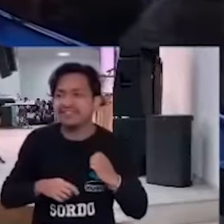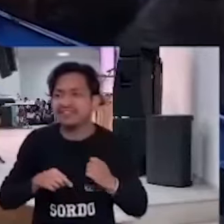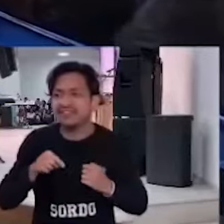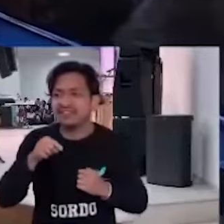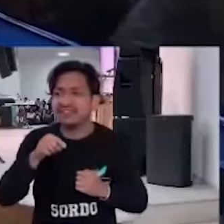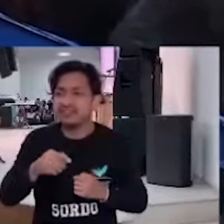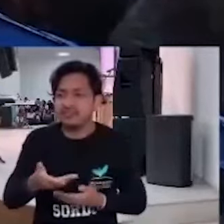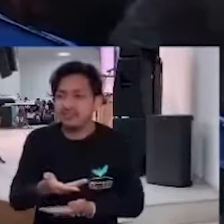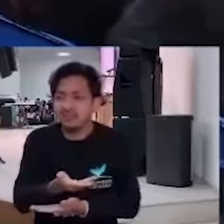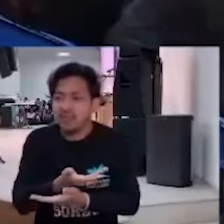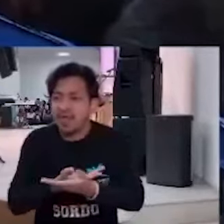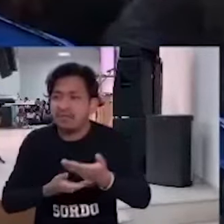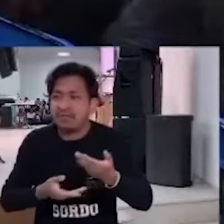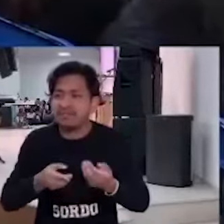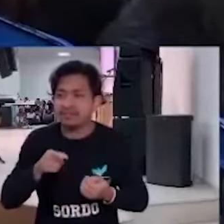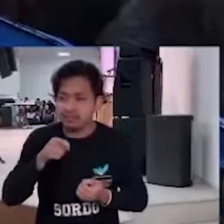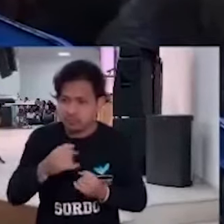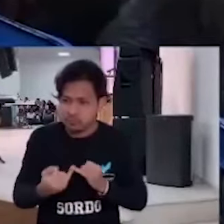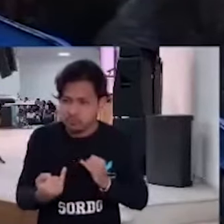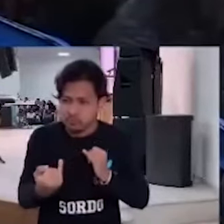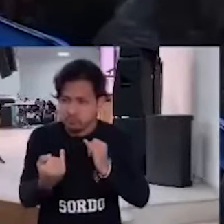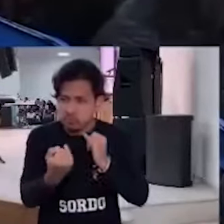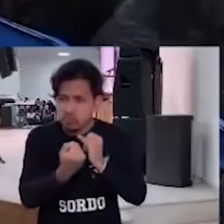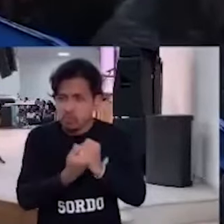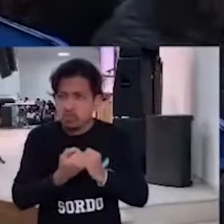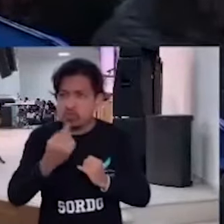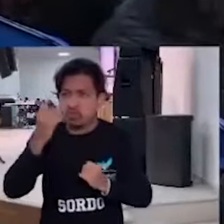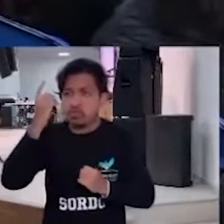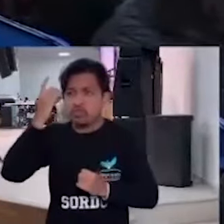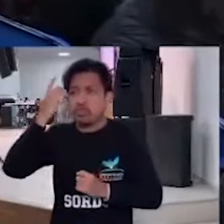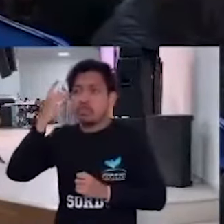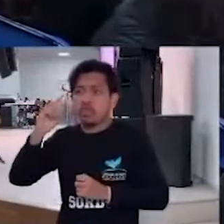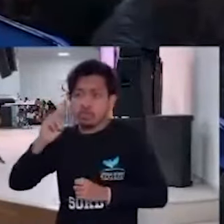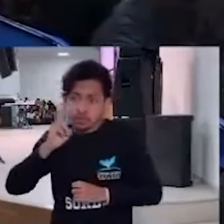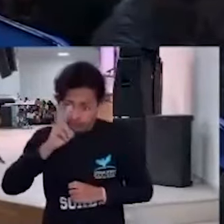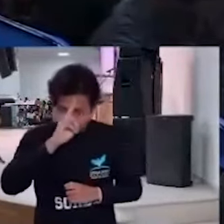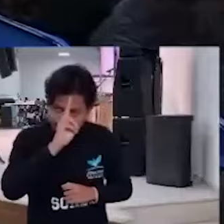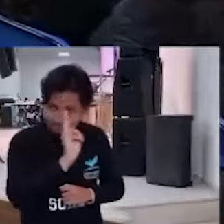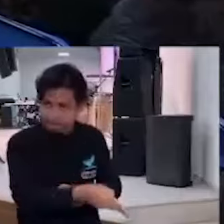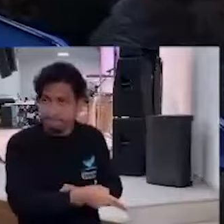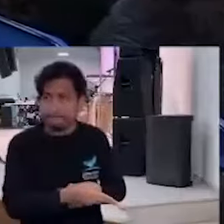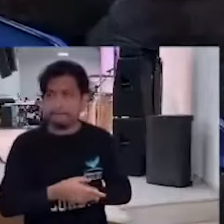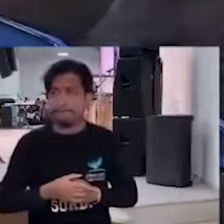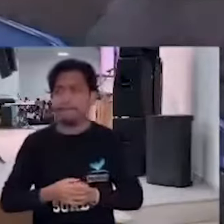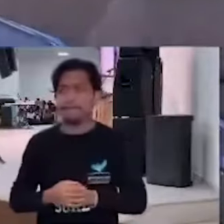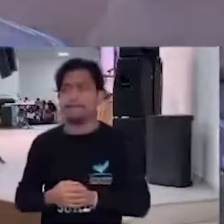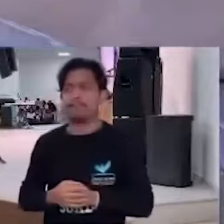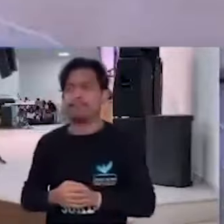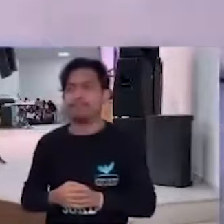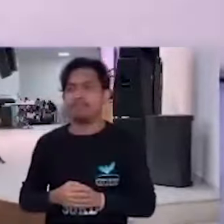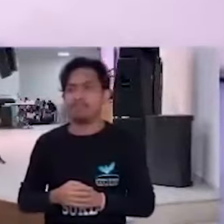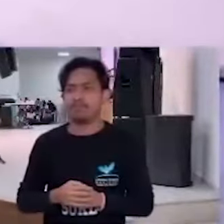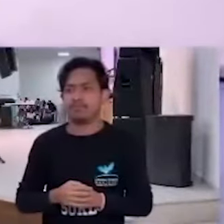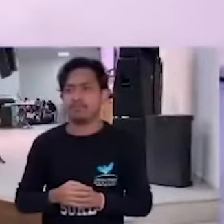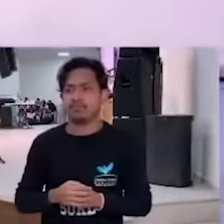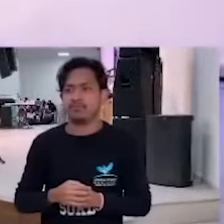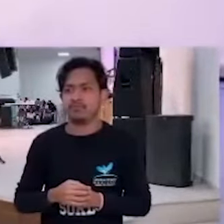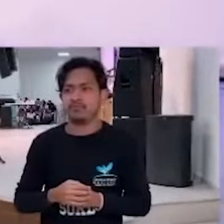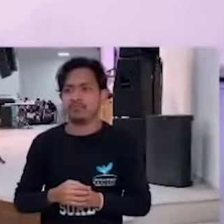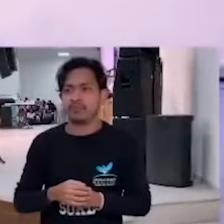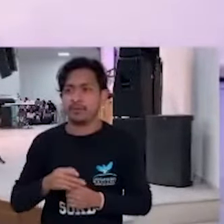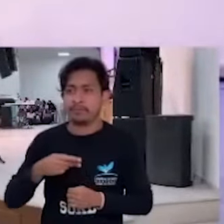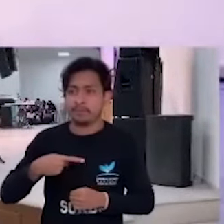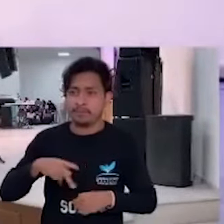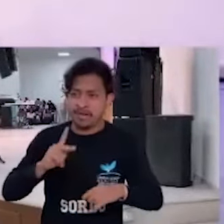enemigo no ignora la verdad, él conoce la verdad de Dios. Sí, pero él es el padre de mentira, y